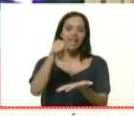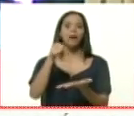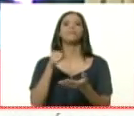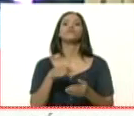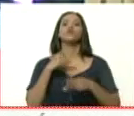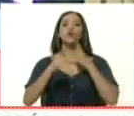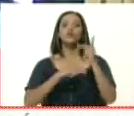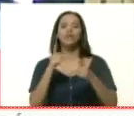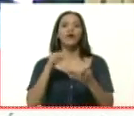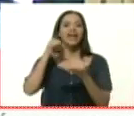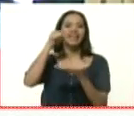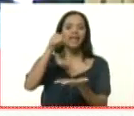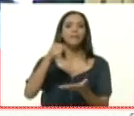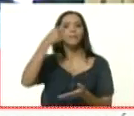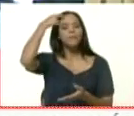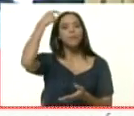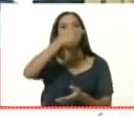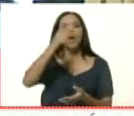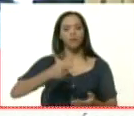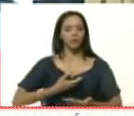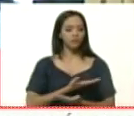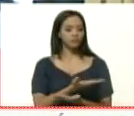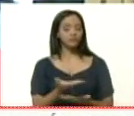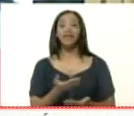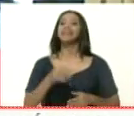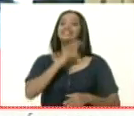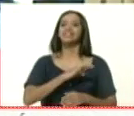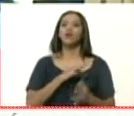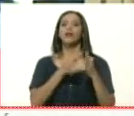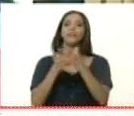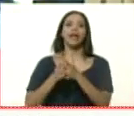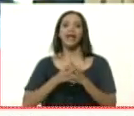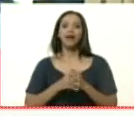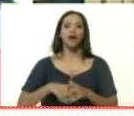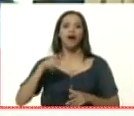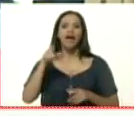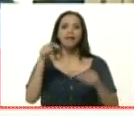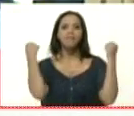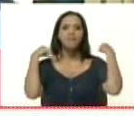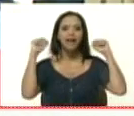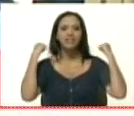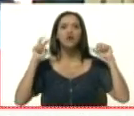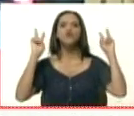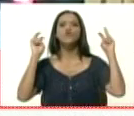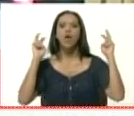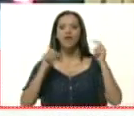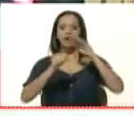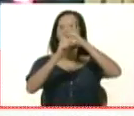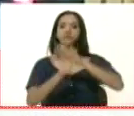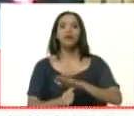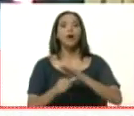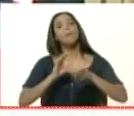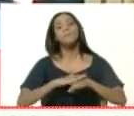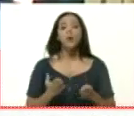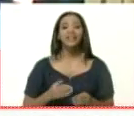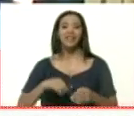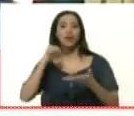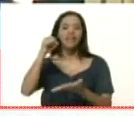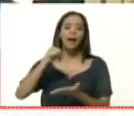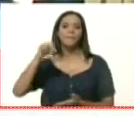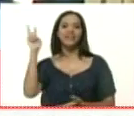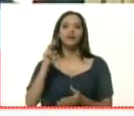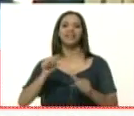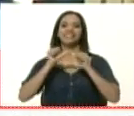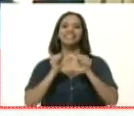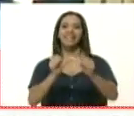CLAP para el pueblo. Y señores imperialistas, prepárense para nuevas derrotas, porque los CLAP en Venezuela